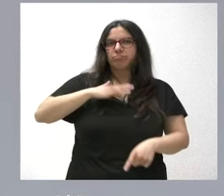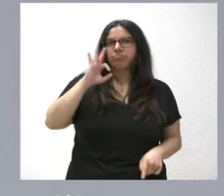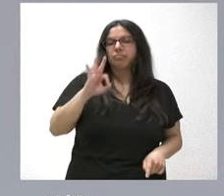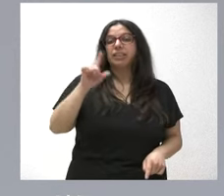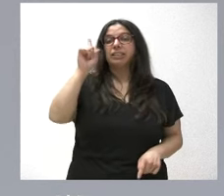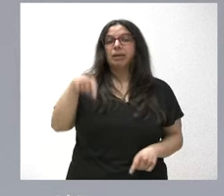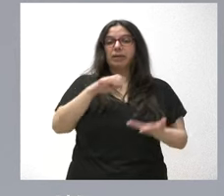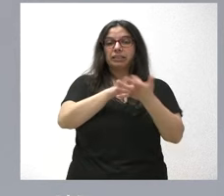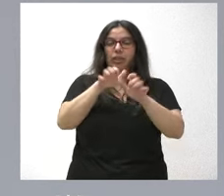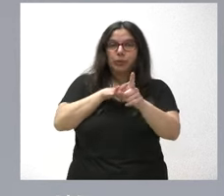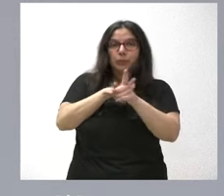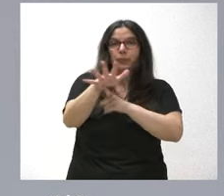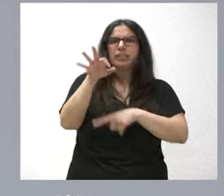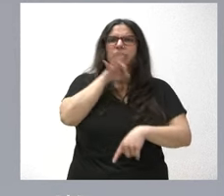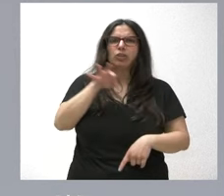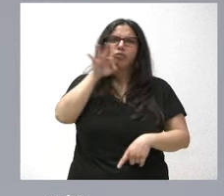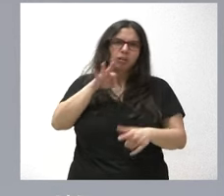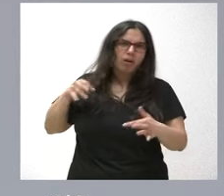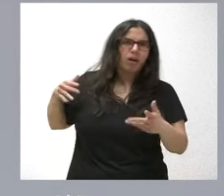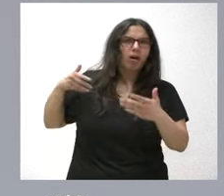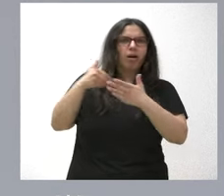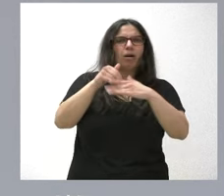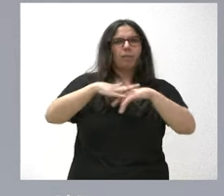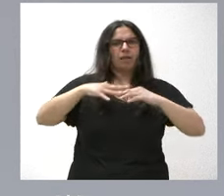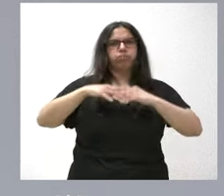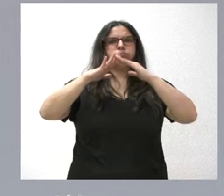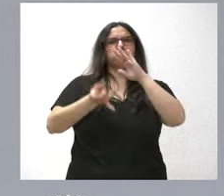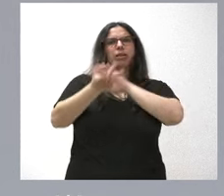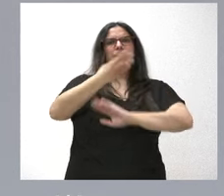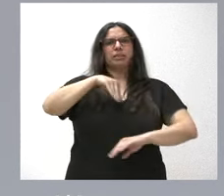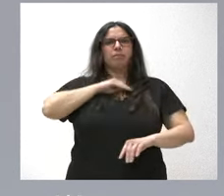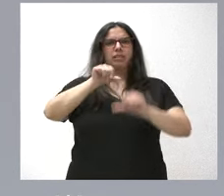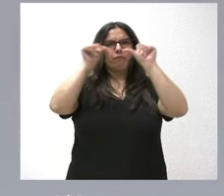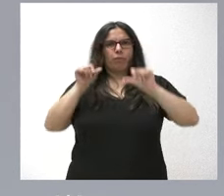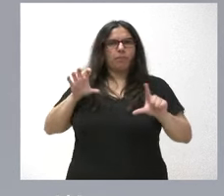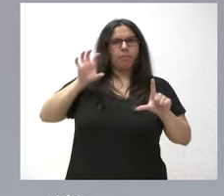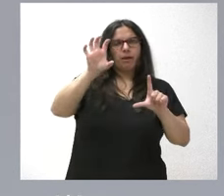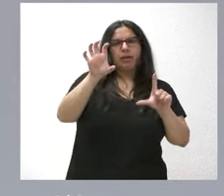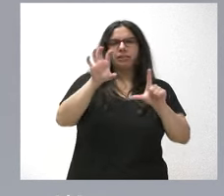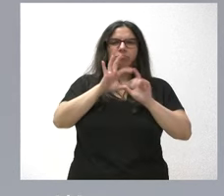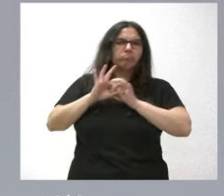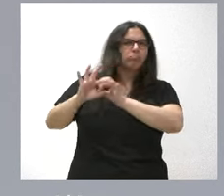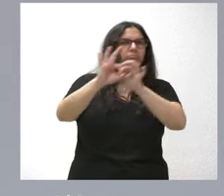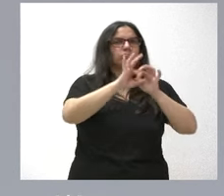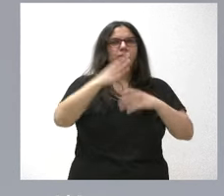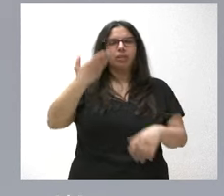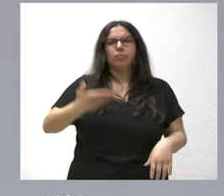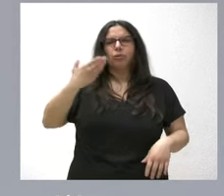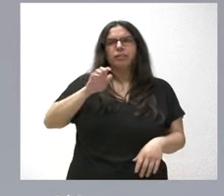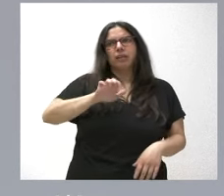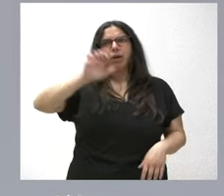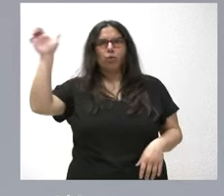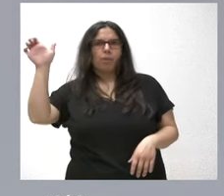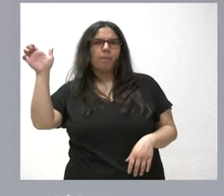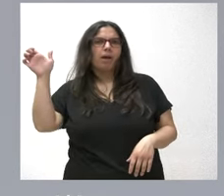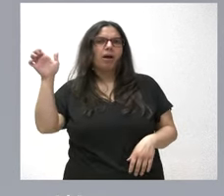decisivo a lo largo de los siglos a la formación de España como nación, importante nexo de unión entre Europa